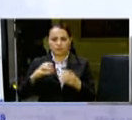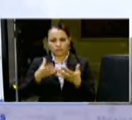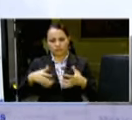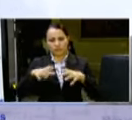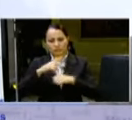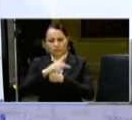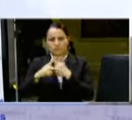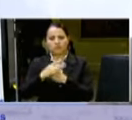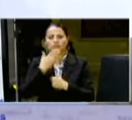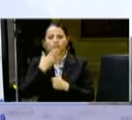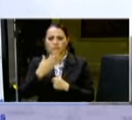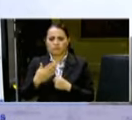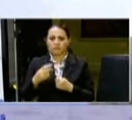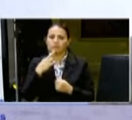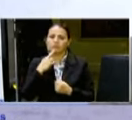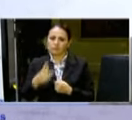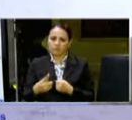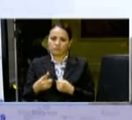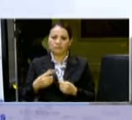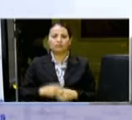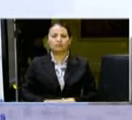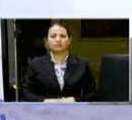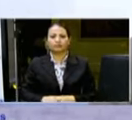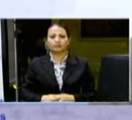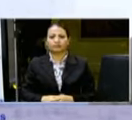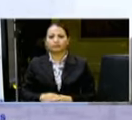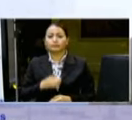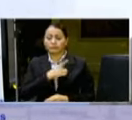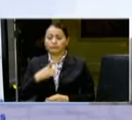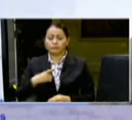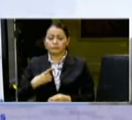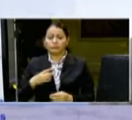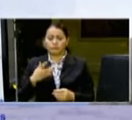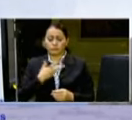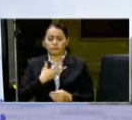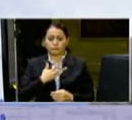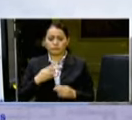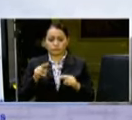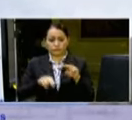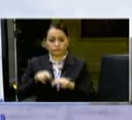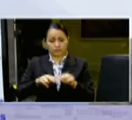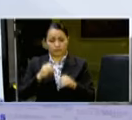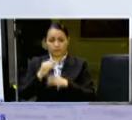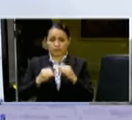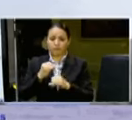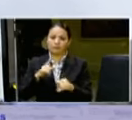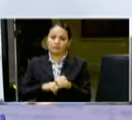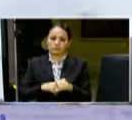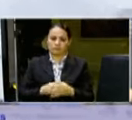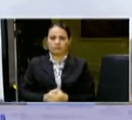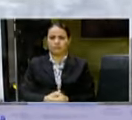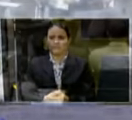de la relevancia que nuestro país tiene, debe de tener a nivel internacional. Muchísimas gracias.